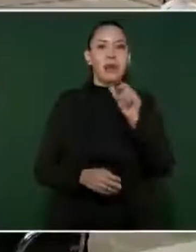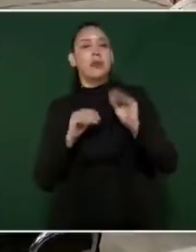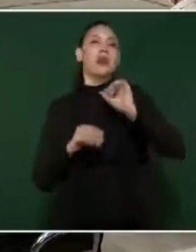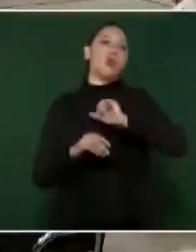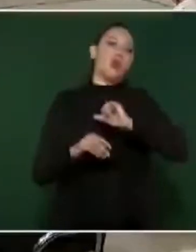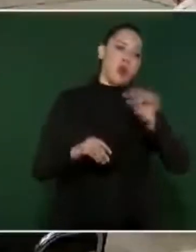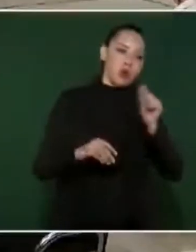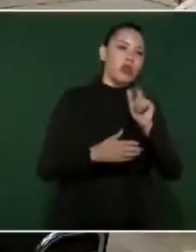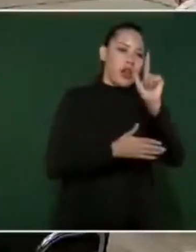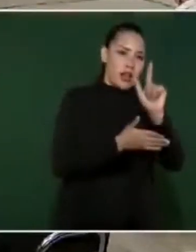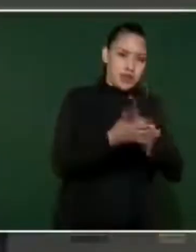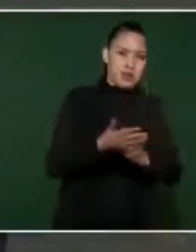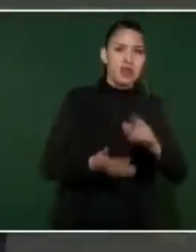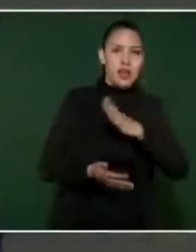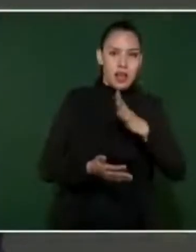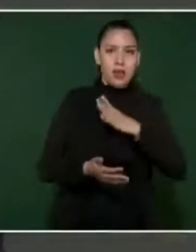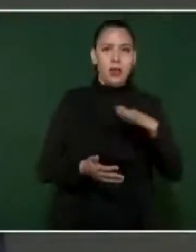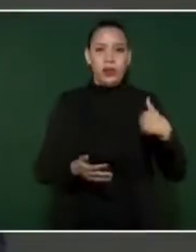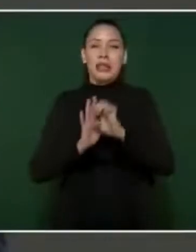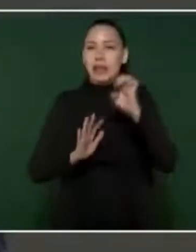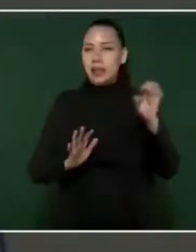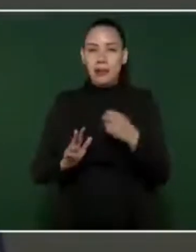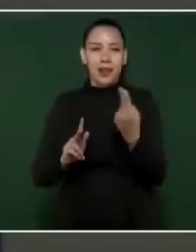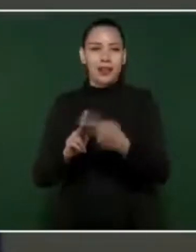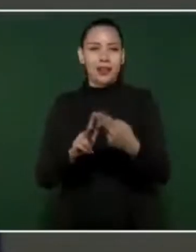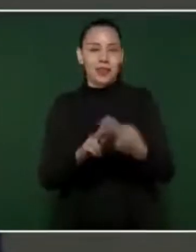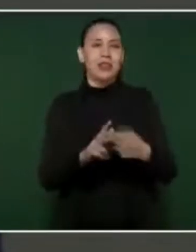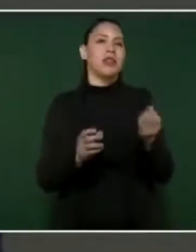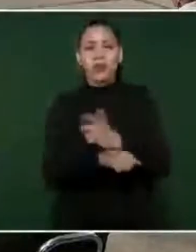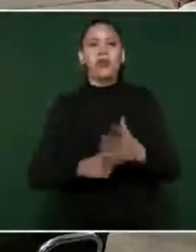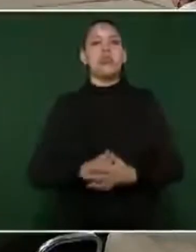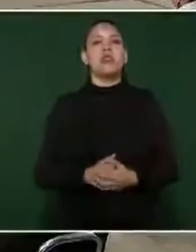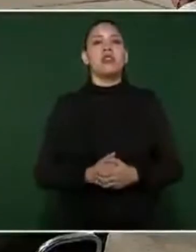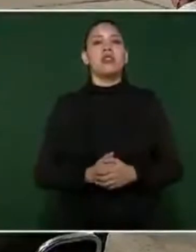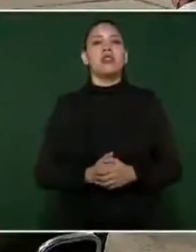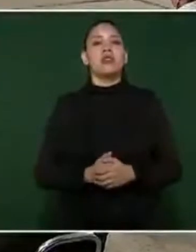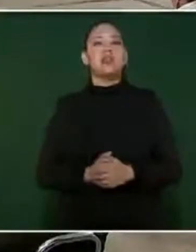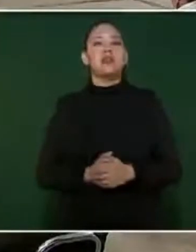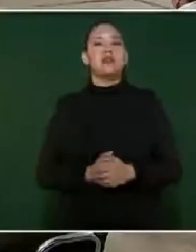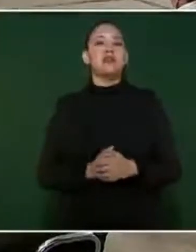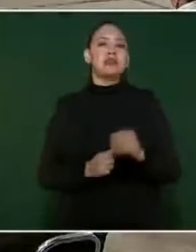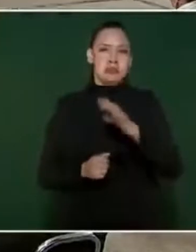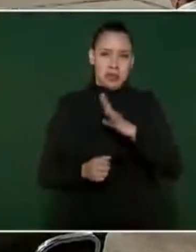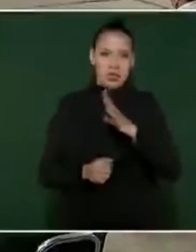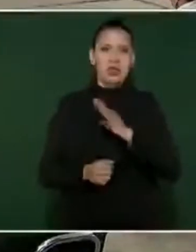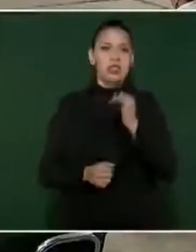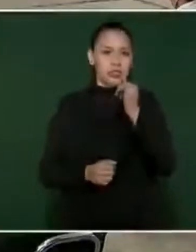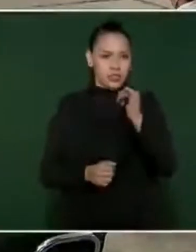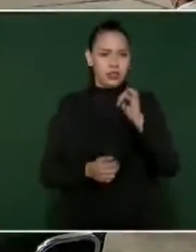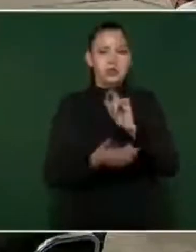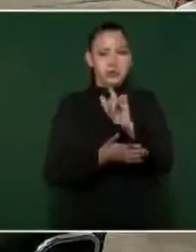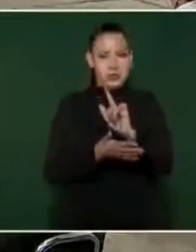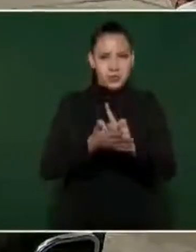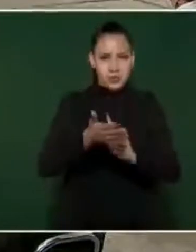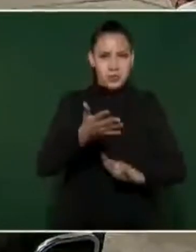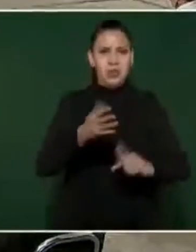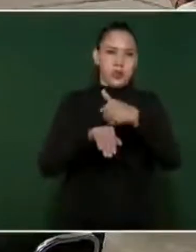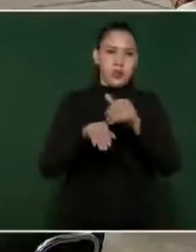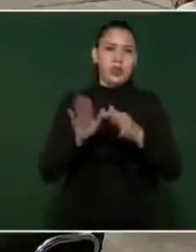negra. Pero en el caso de homicidios, robo de vehículo, sí, la